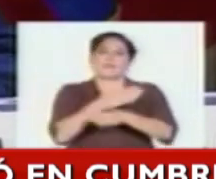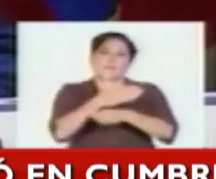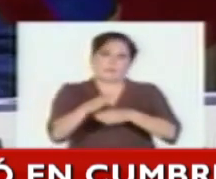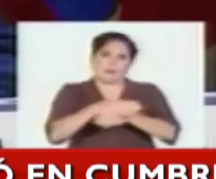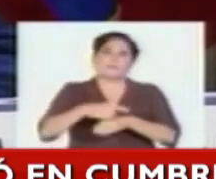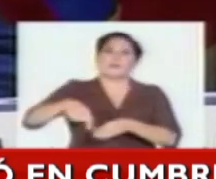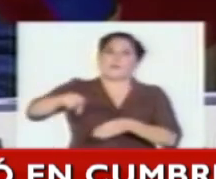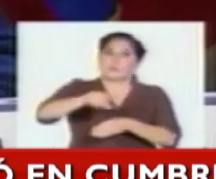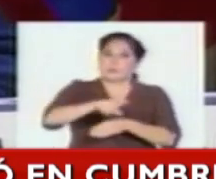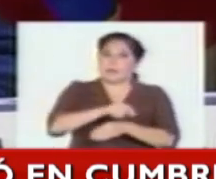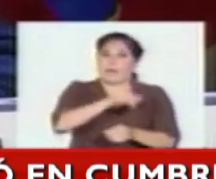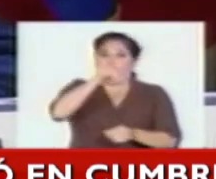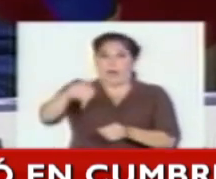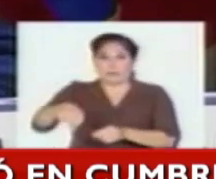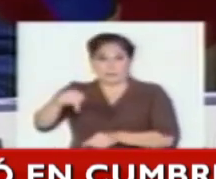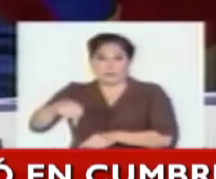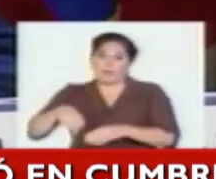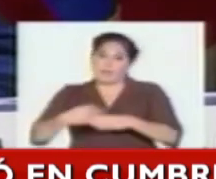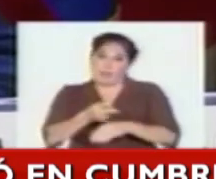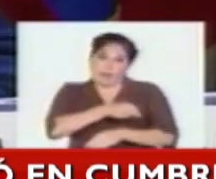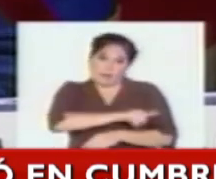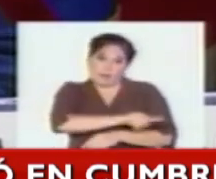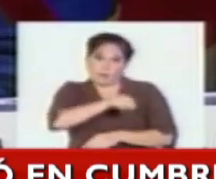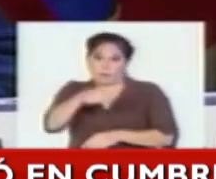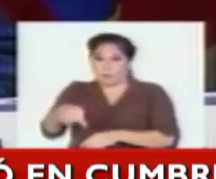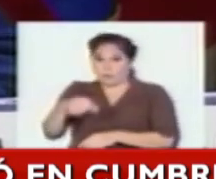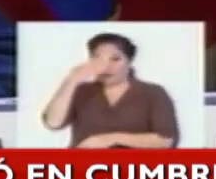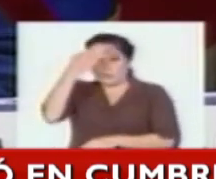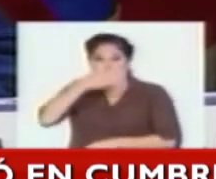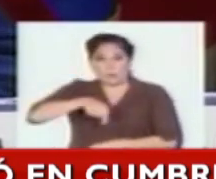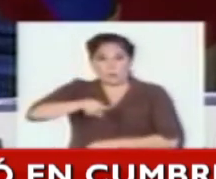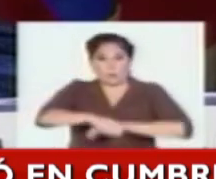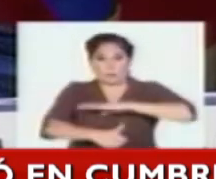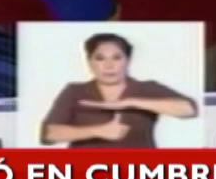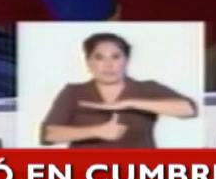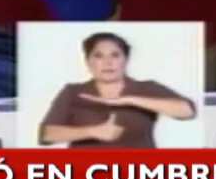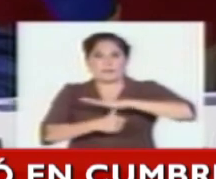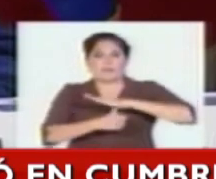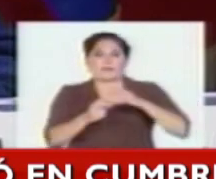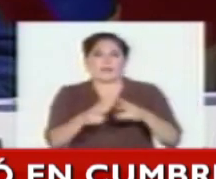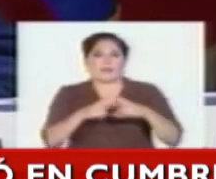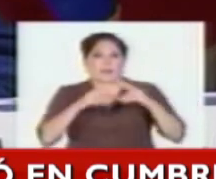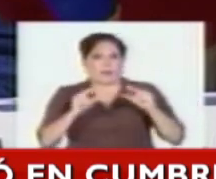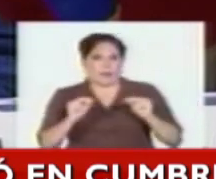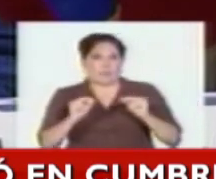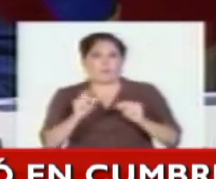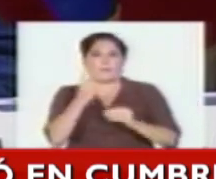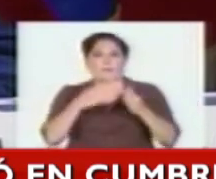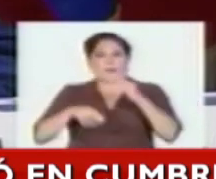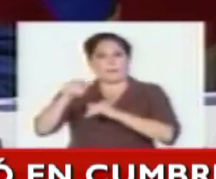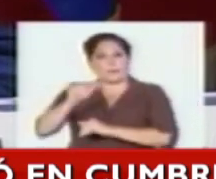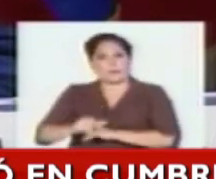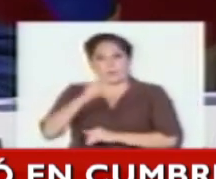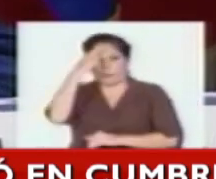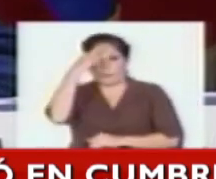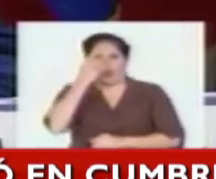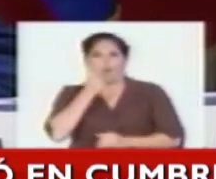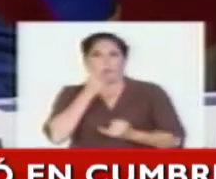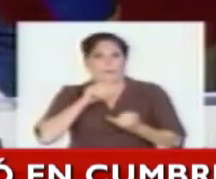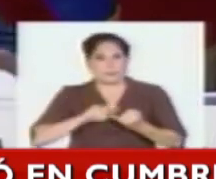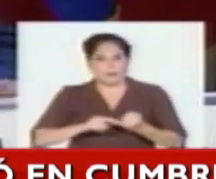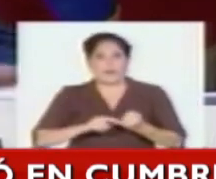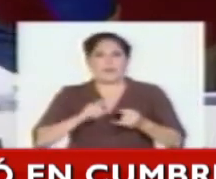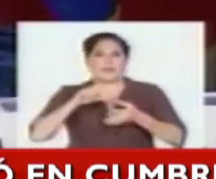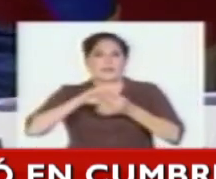hasta la jornada finales un saludo al presidente de Nicaragua los primeros ministros de Dominica de